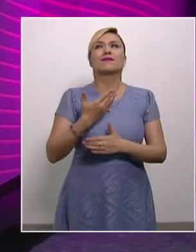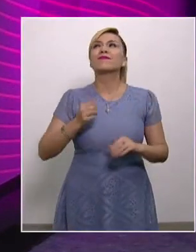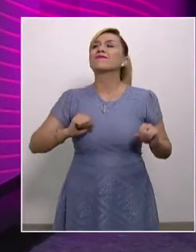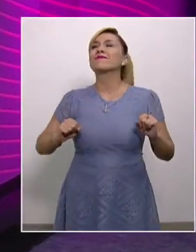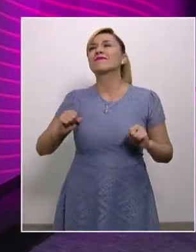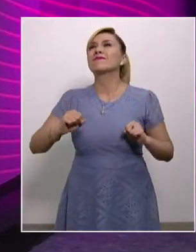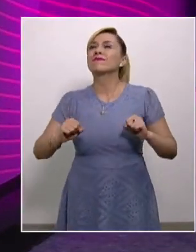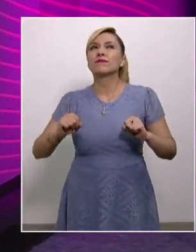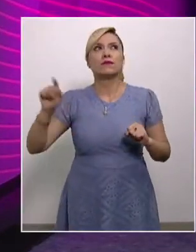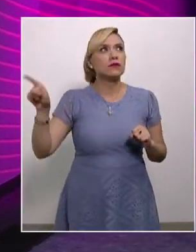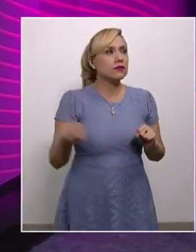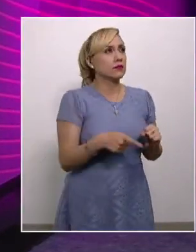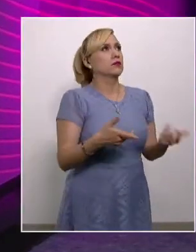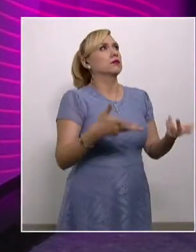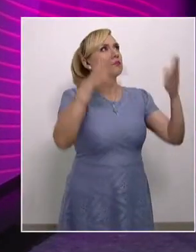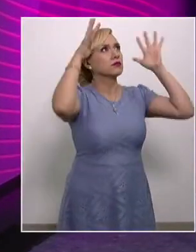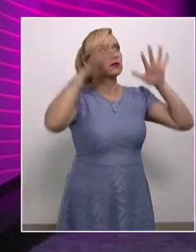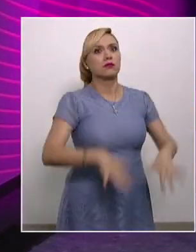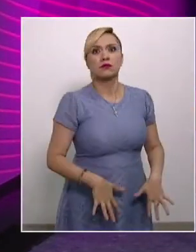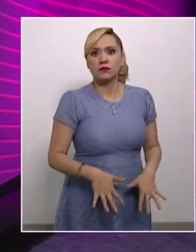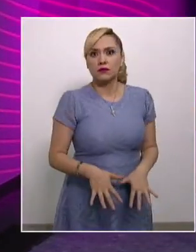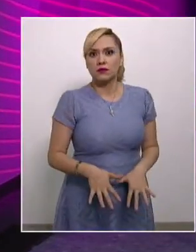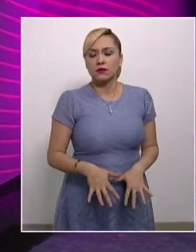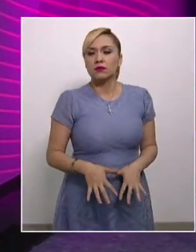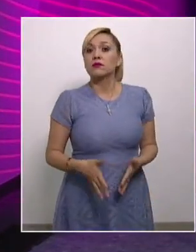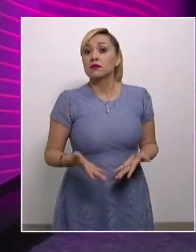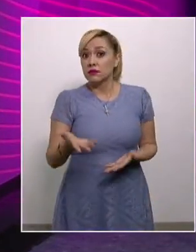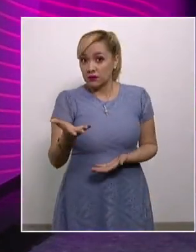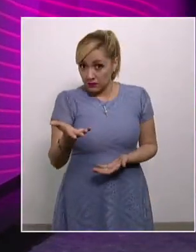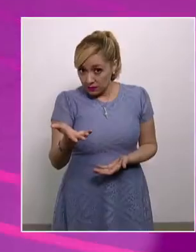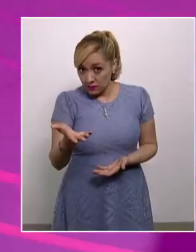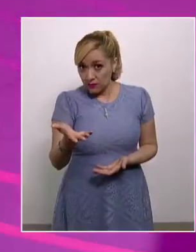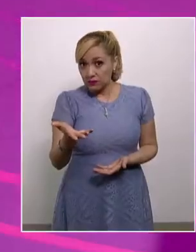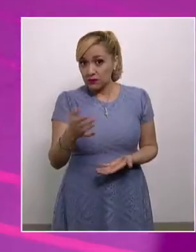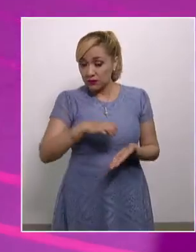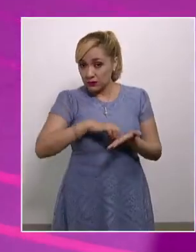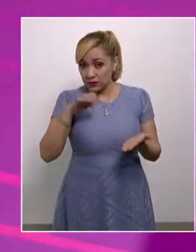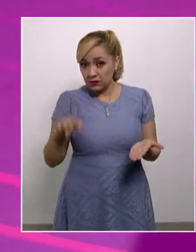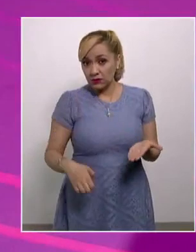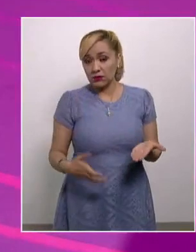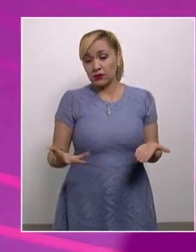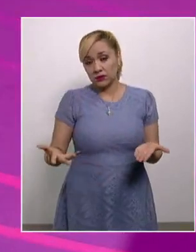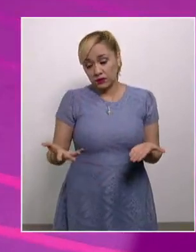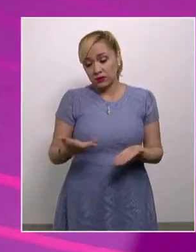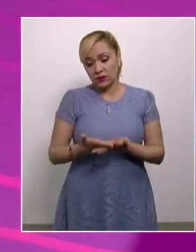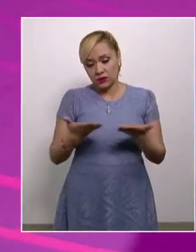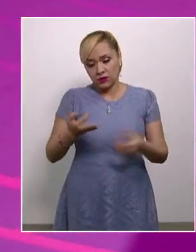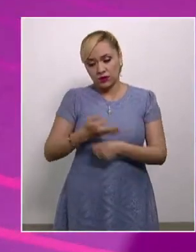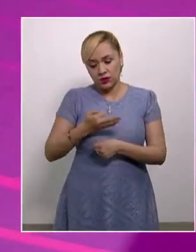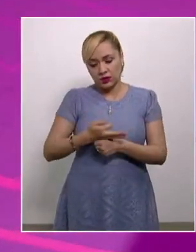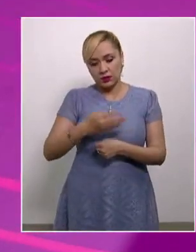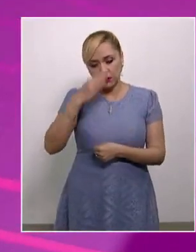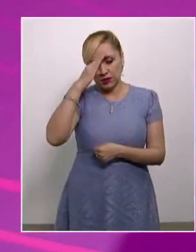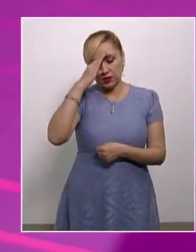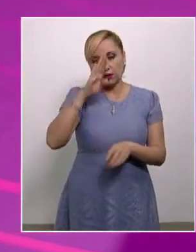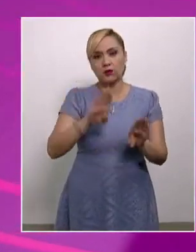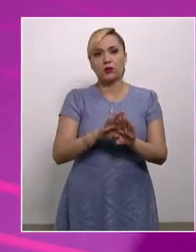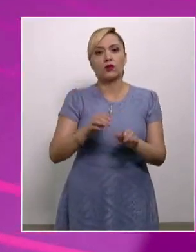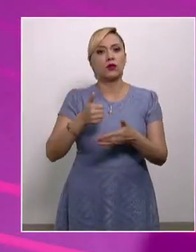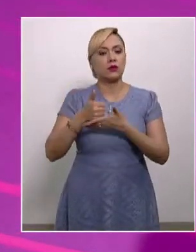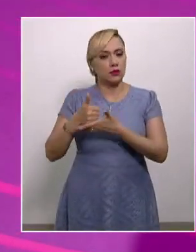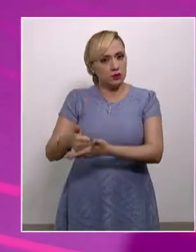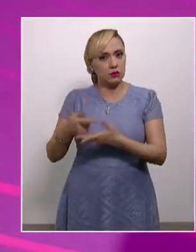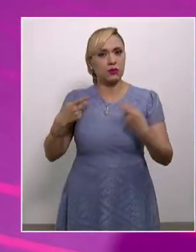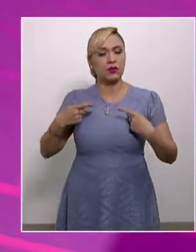salió de su casa y cuando regresó por la noche ya no había casa y eso te mueve. Bueno, pues es un poquito el ambiente en el que estamos trabajando con este tipo de población